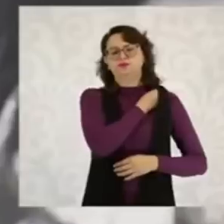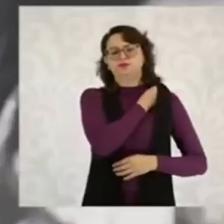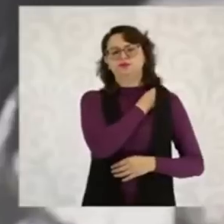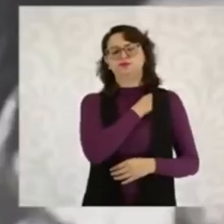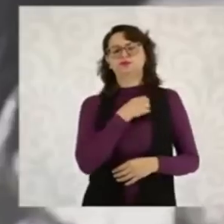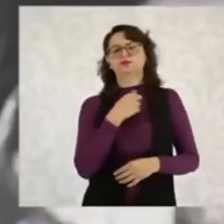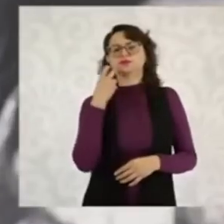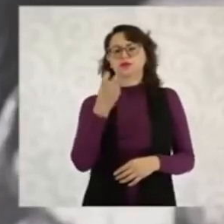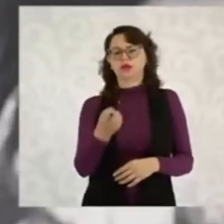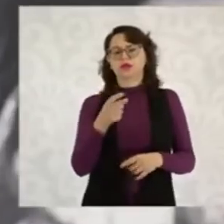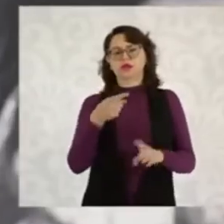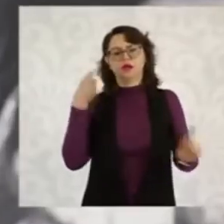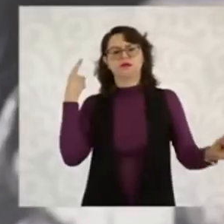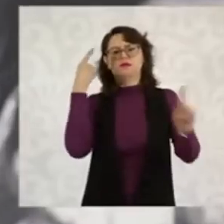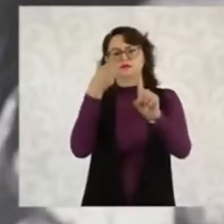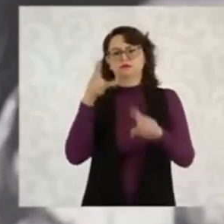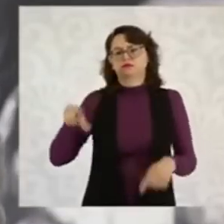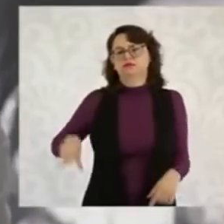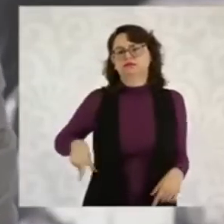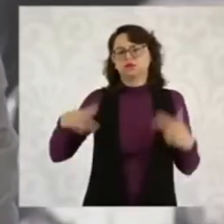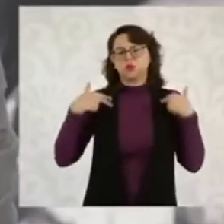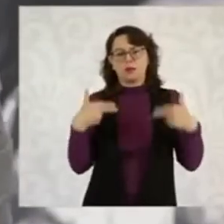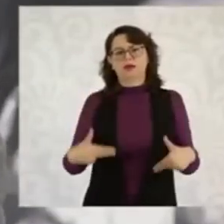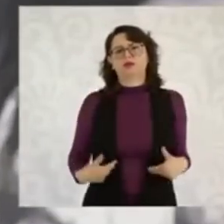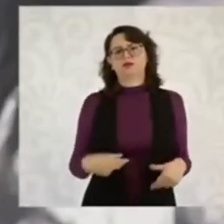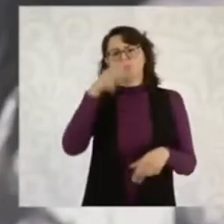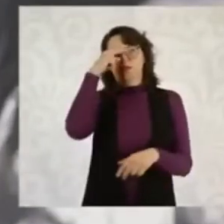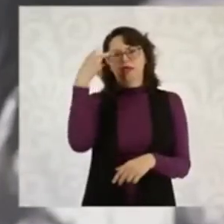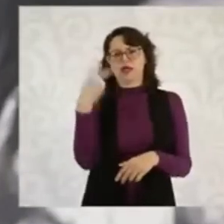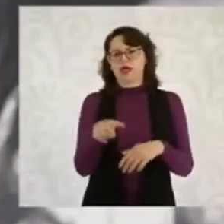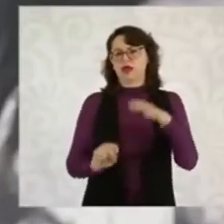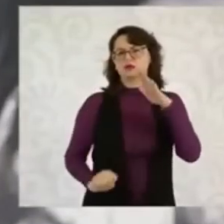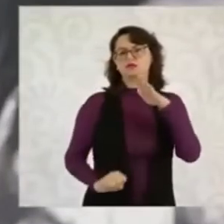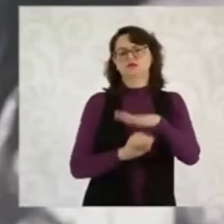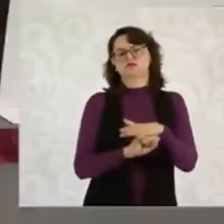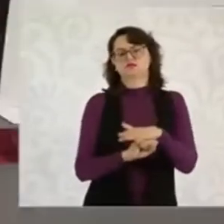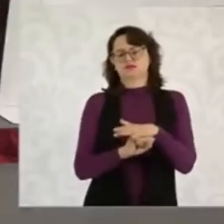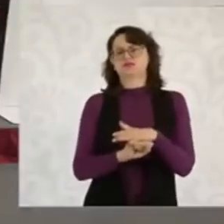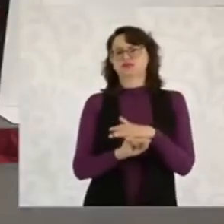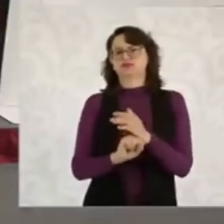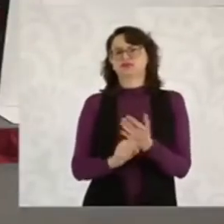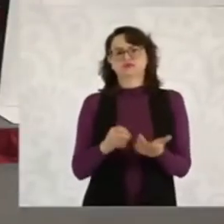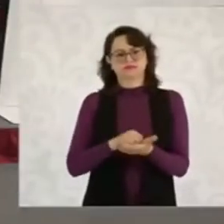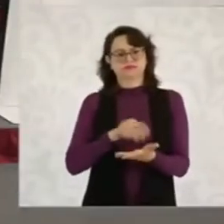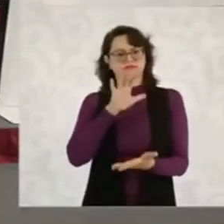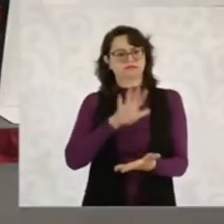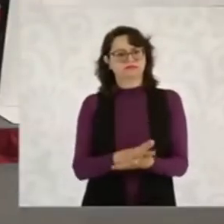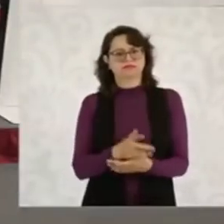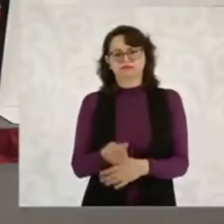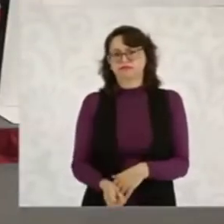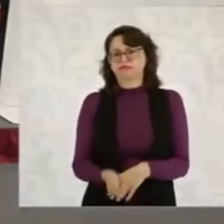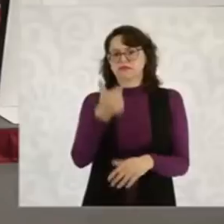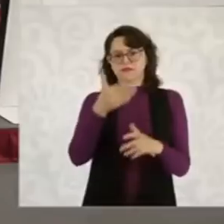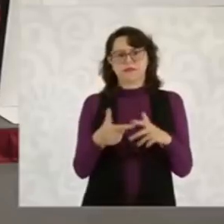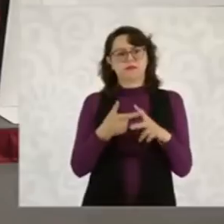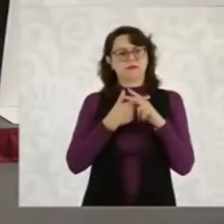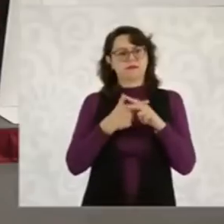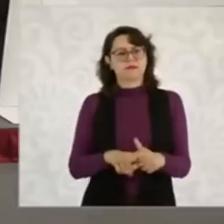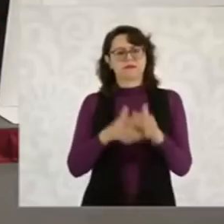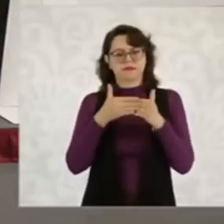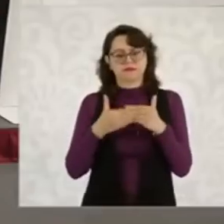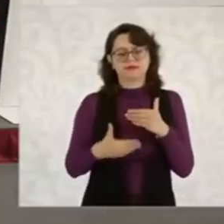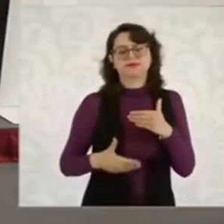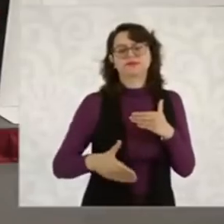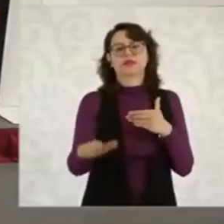mexicano, pues se marca sin duda alguna un importante precedente en donde justo la dignificación del